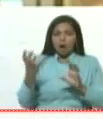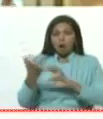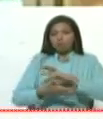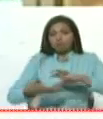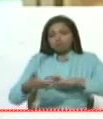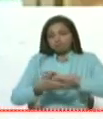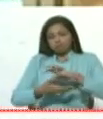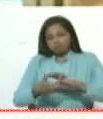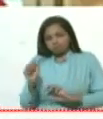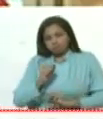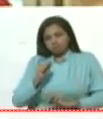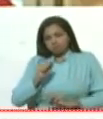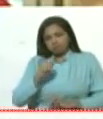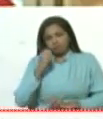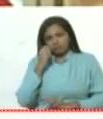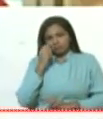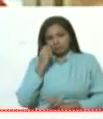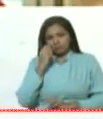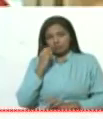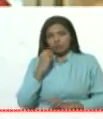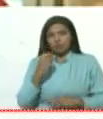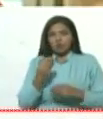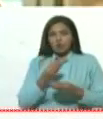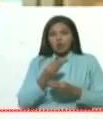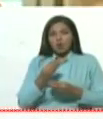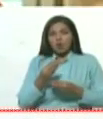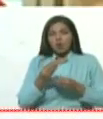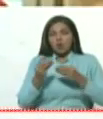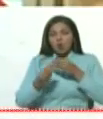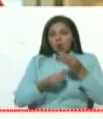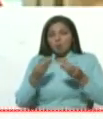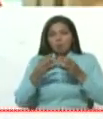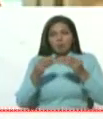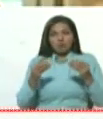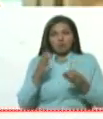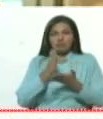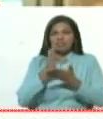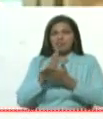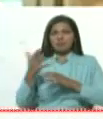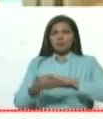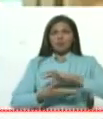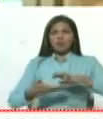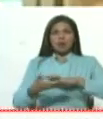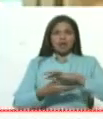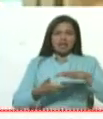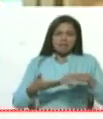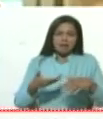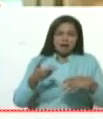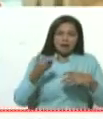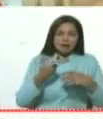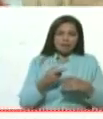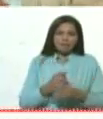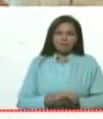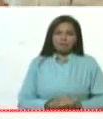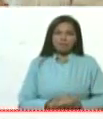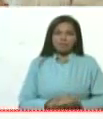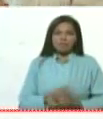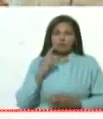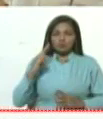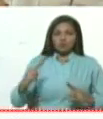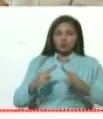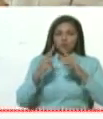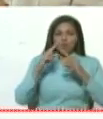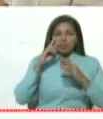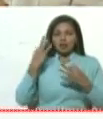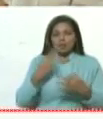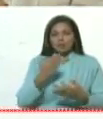como toda sociedad tiene. Siempre problemas que son enfrentados con la